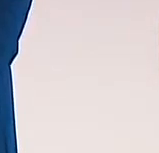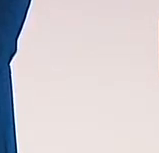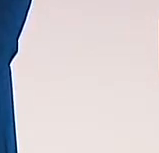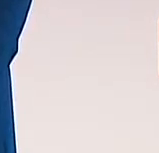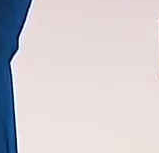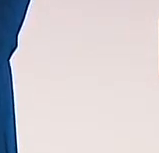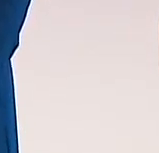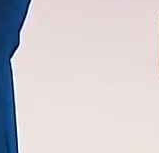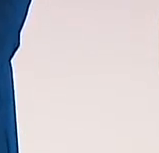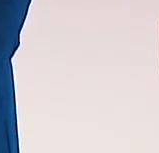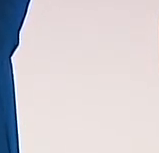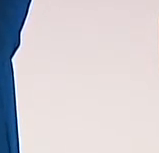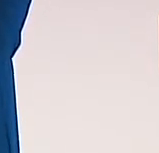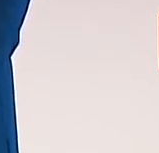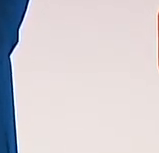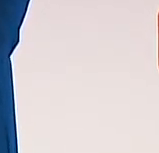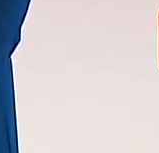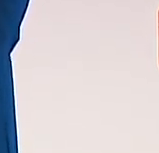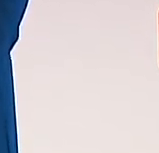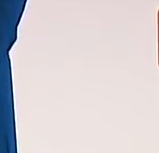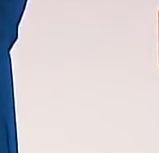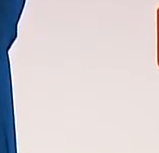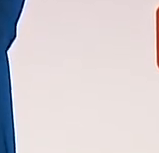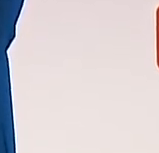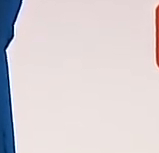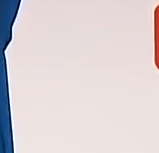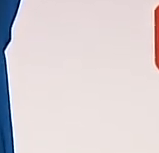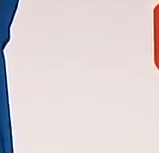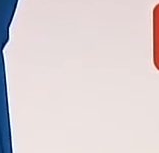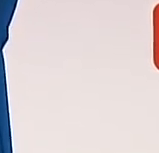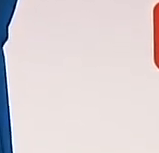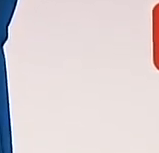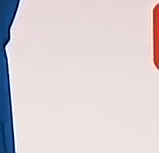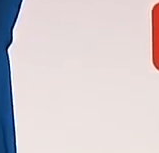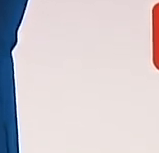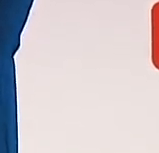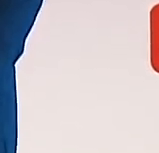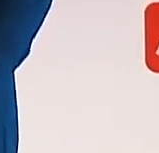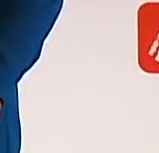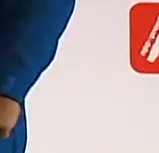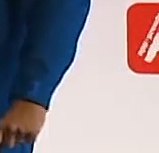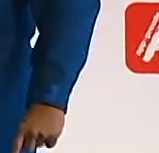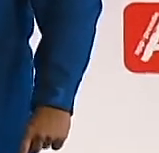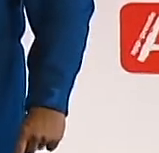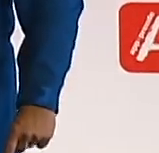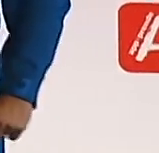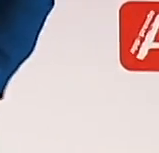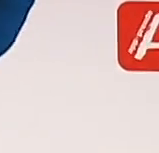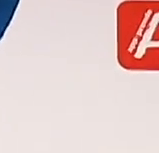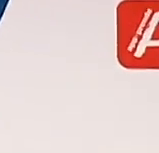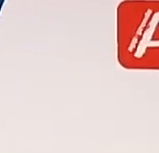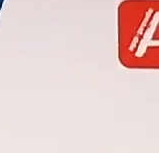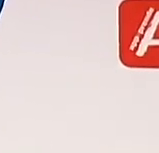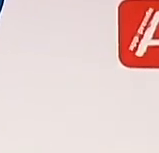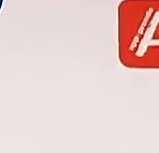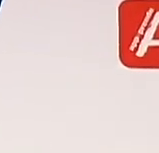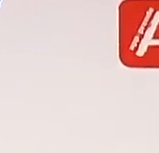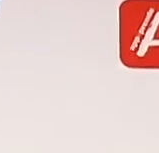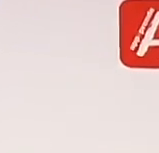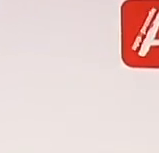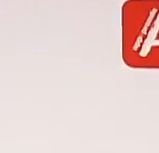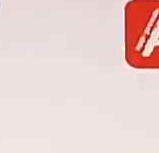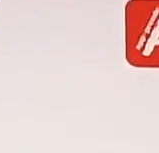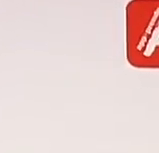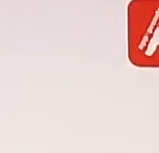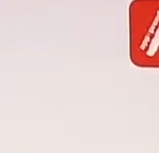y te recibas, lo pones en tu trabajo. Siempre entrega